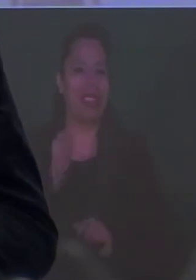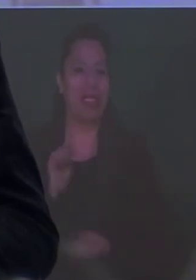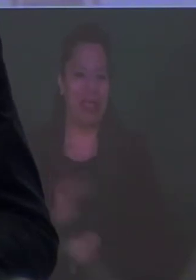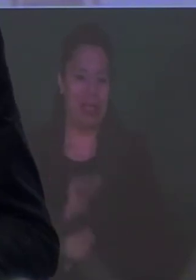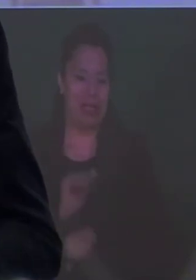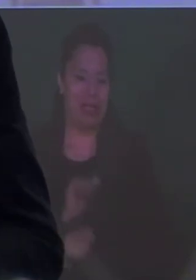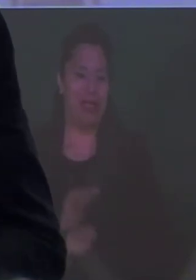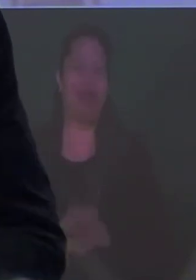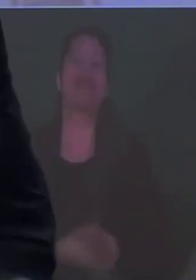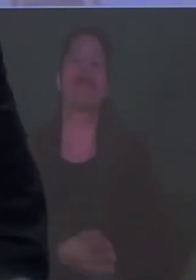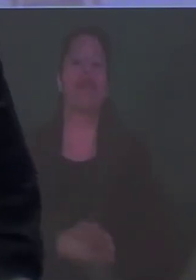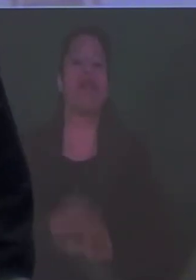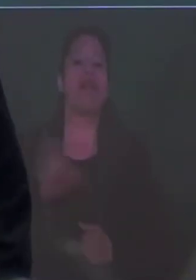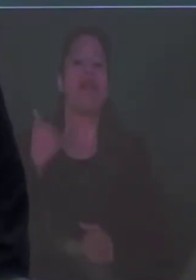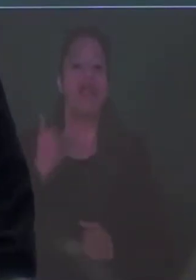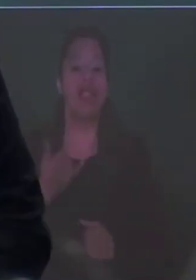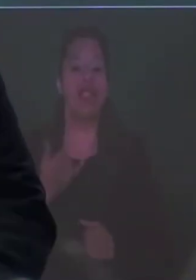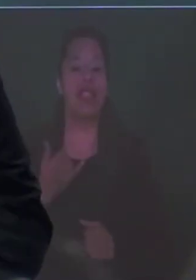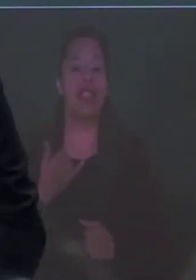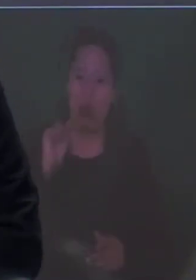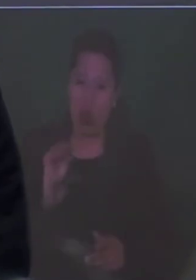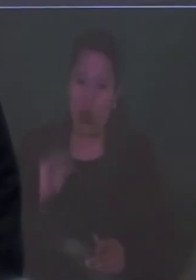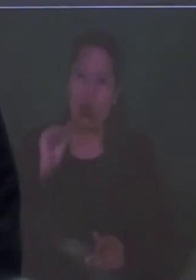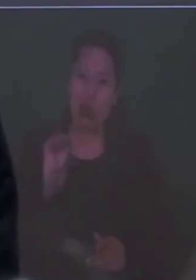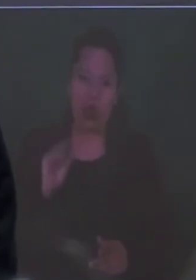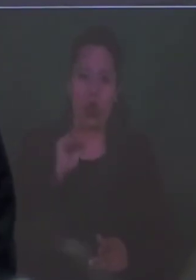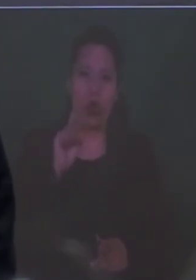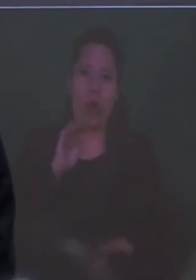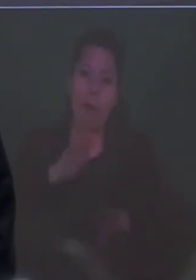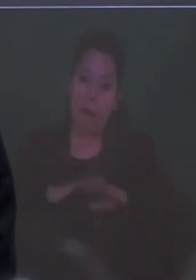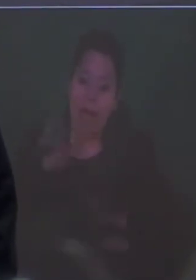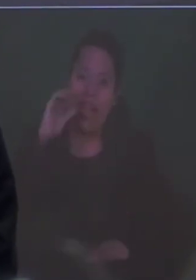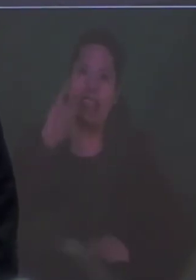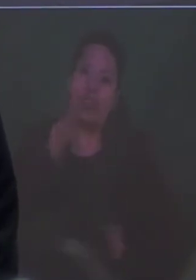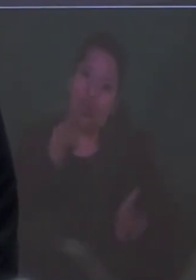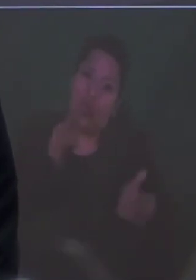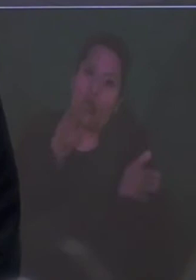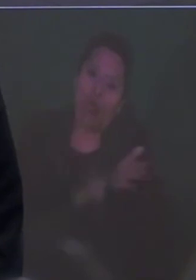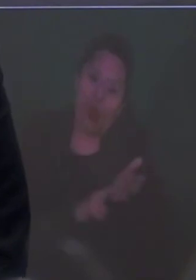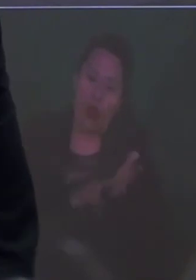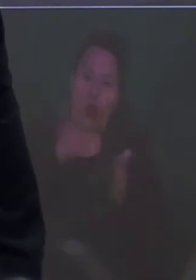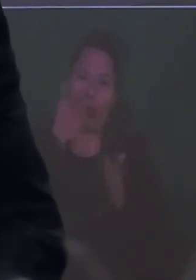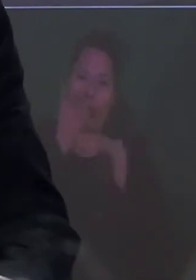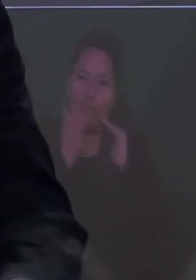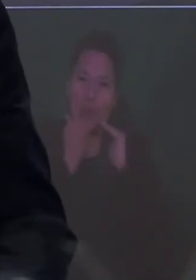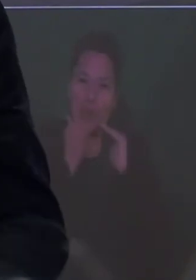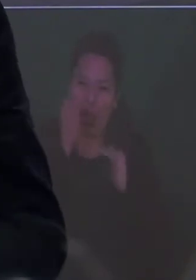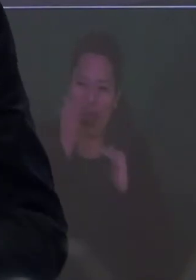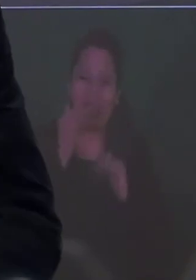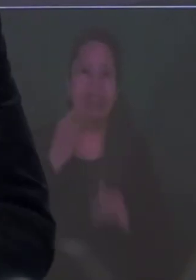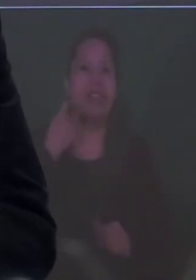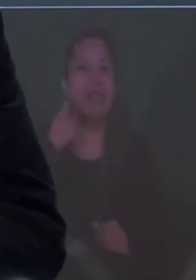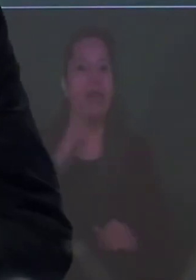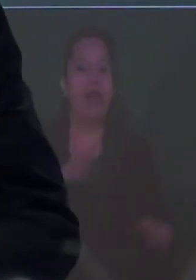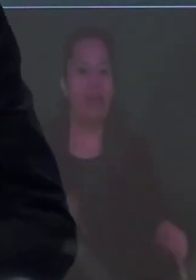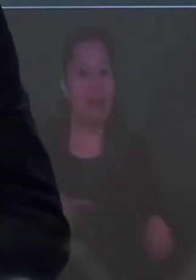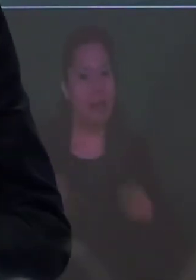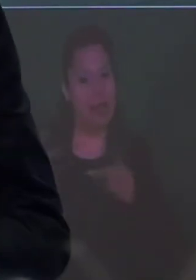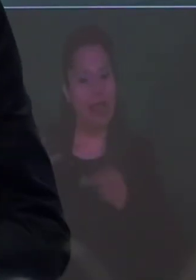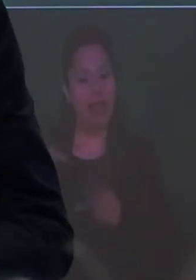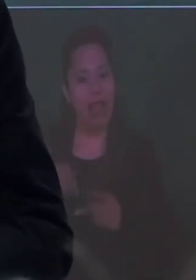que desacata la constitución ese será el argumento central en las acciones de inconstitucionalidad que presentarán principalmente